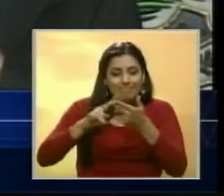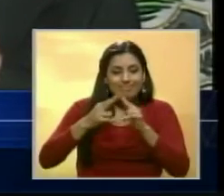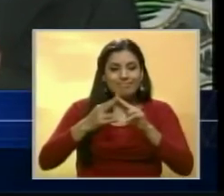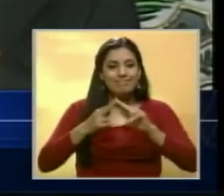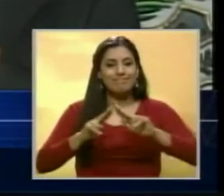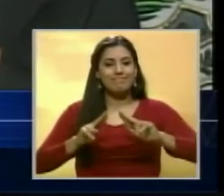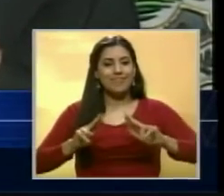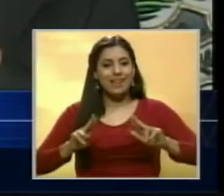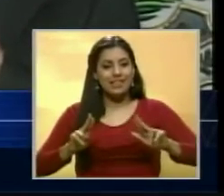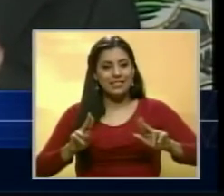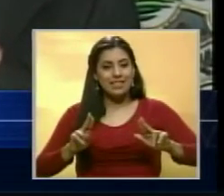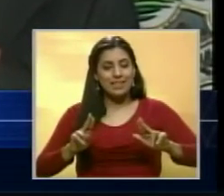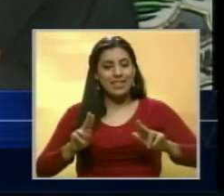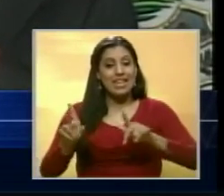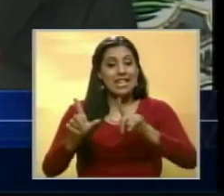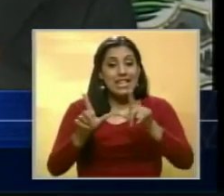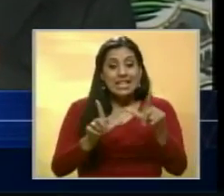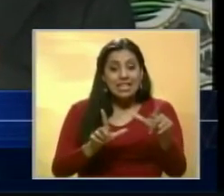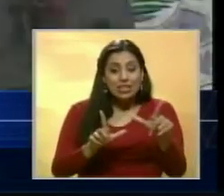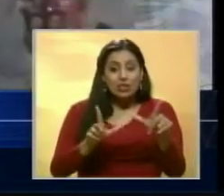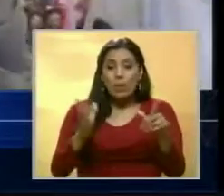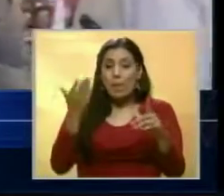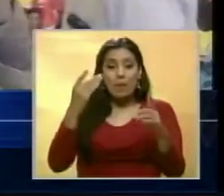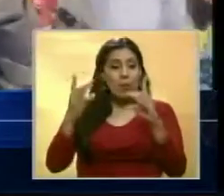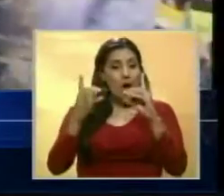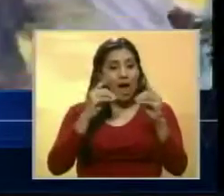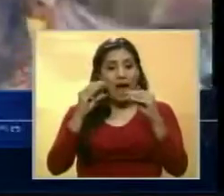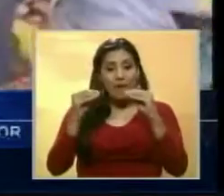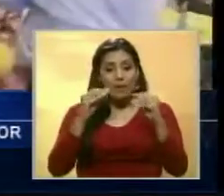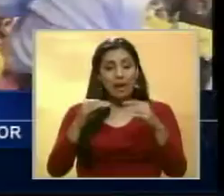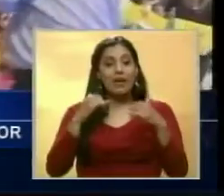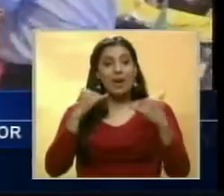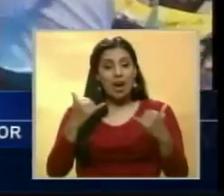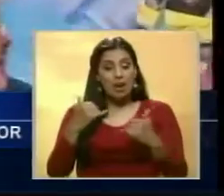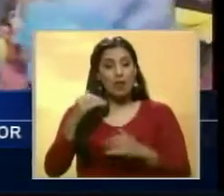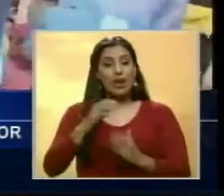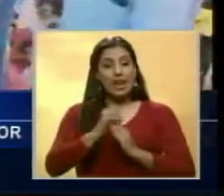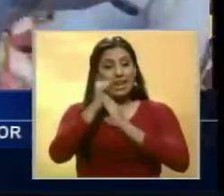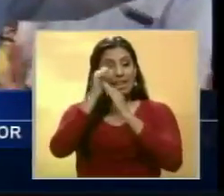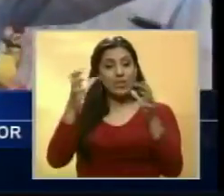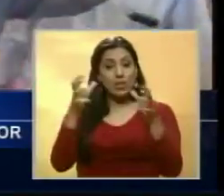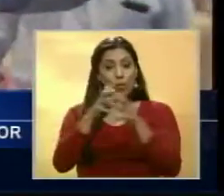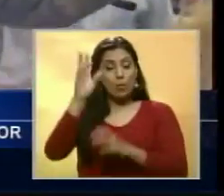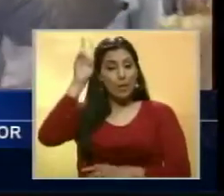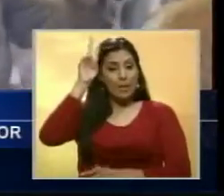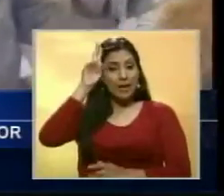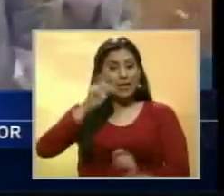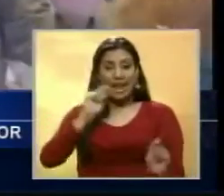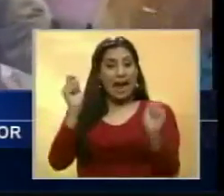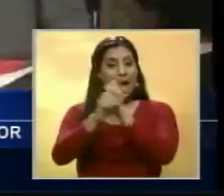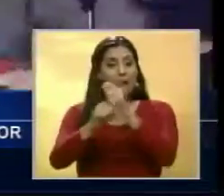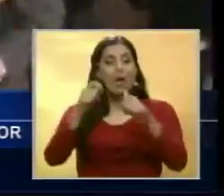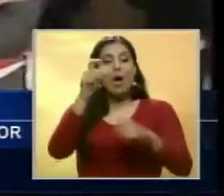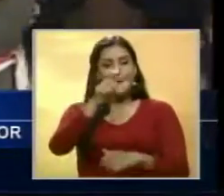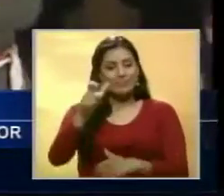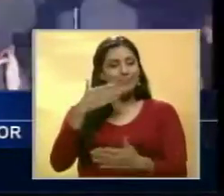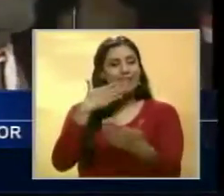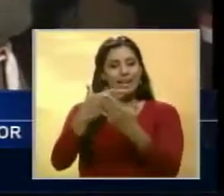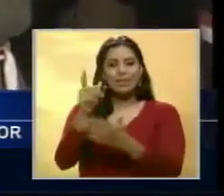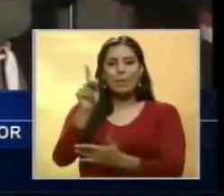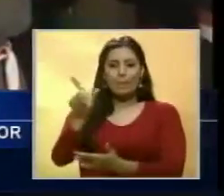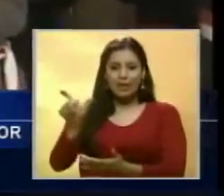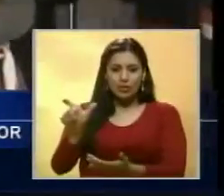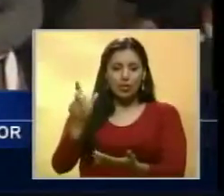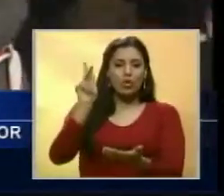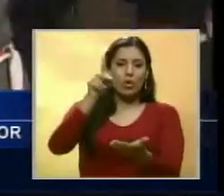conciliado, listo a dialogar. El líder de Peruanos por el Cambio agradeció la participación de todos los